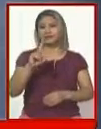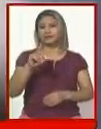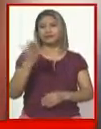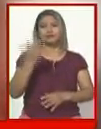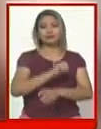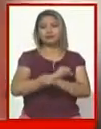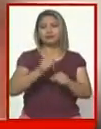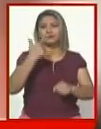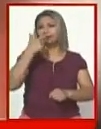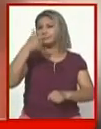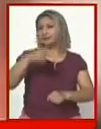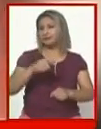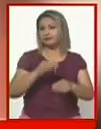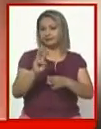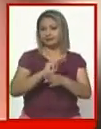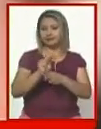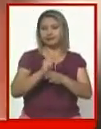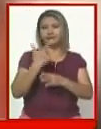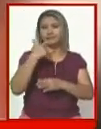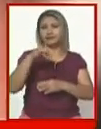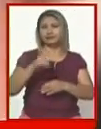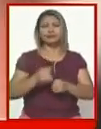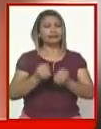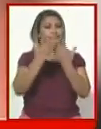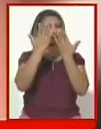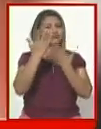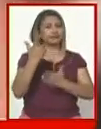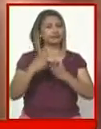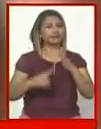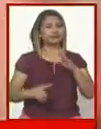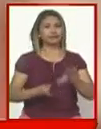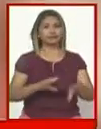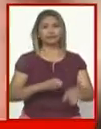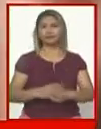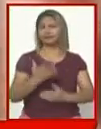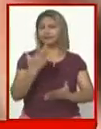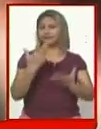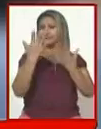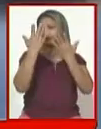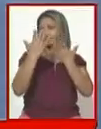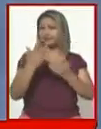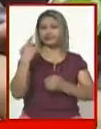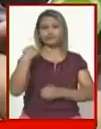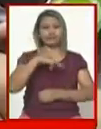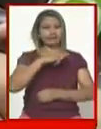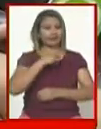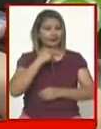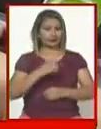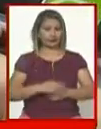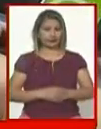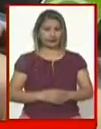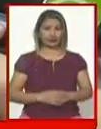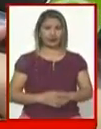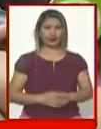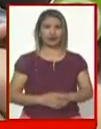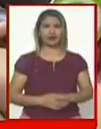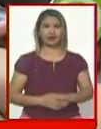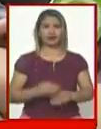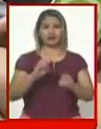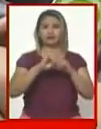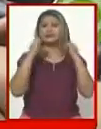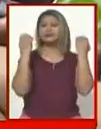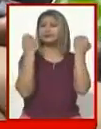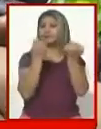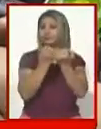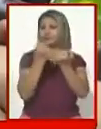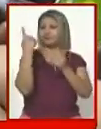herida en explosión de ducto. El ministro de Hidrocarburos lamentó lo sucedido. Es muy lamentable realmente para nosotros, para el